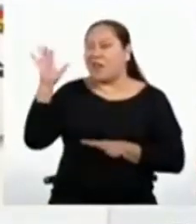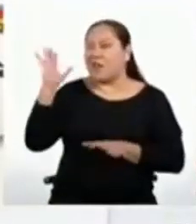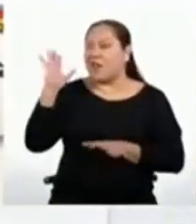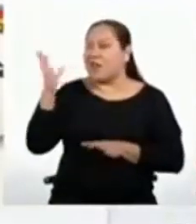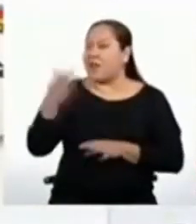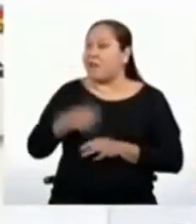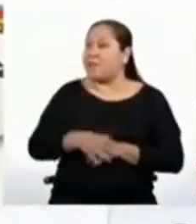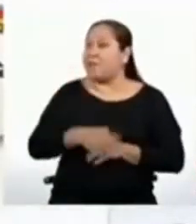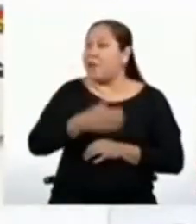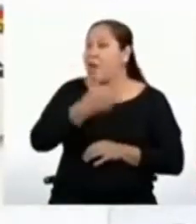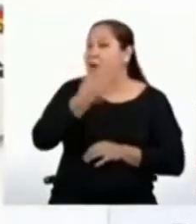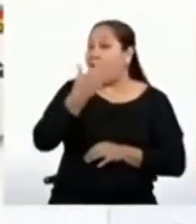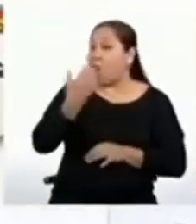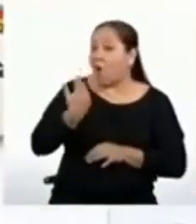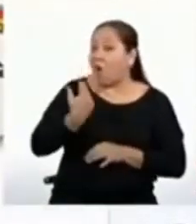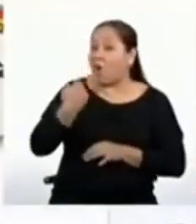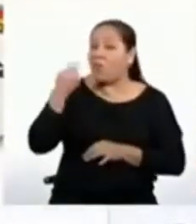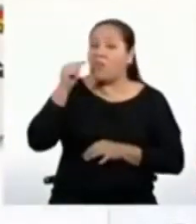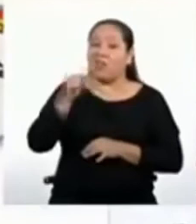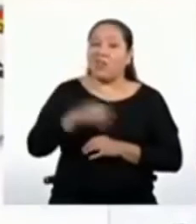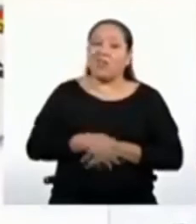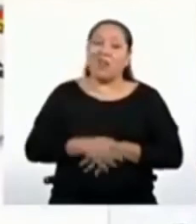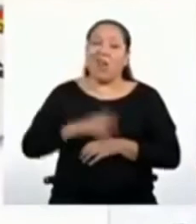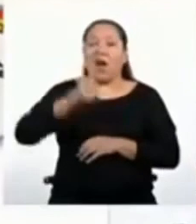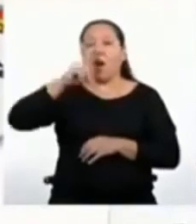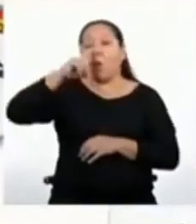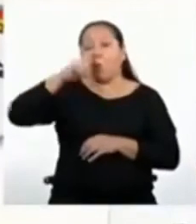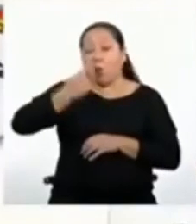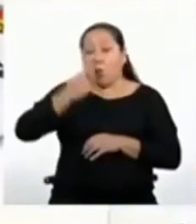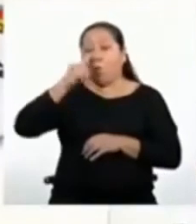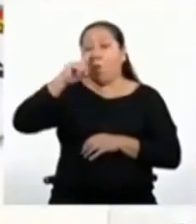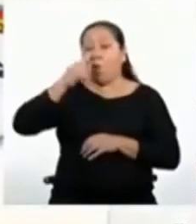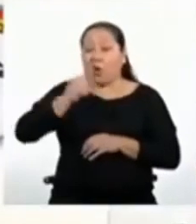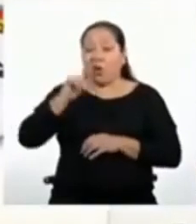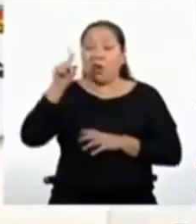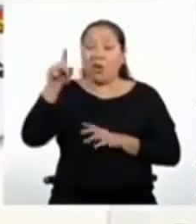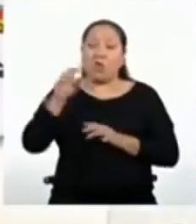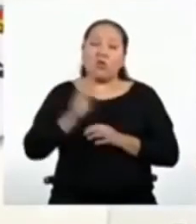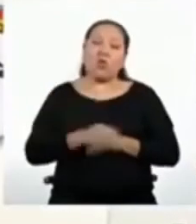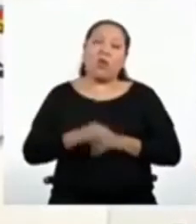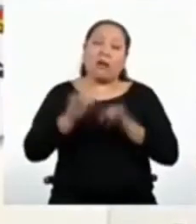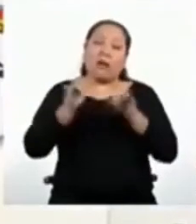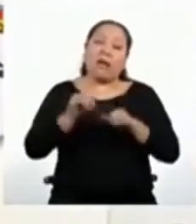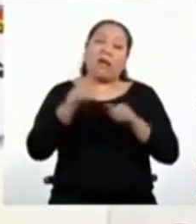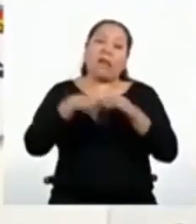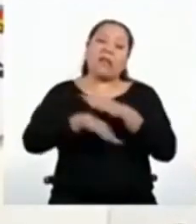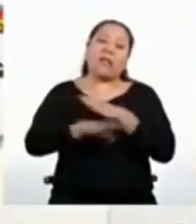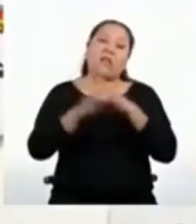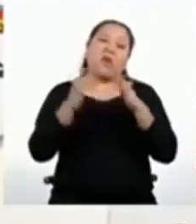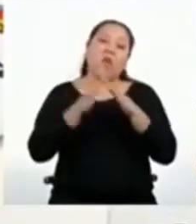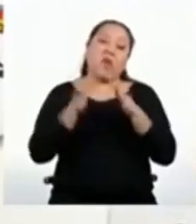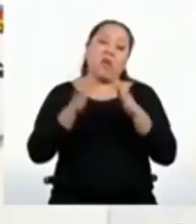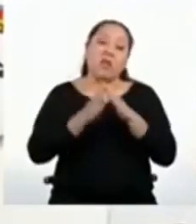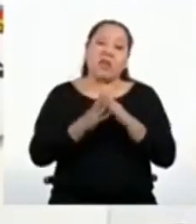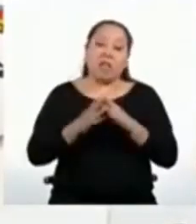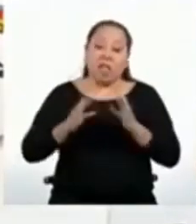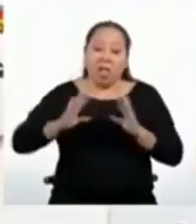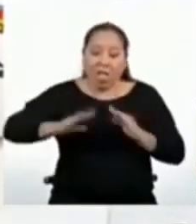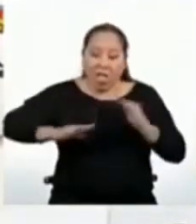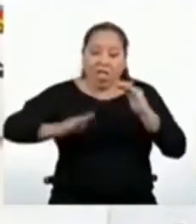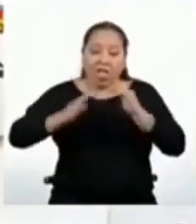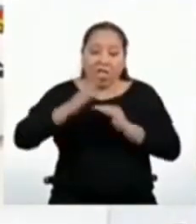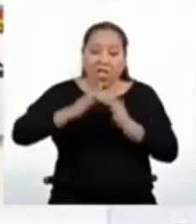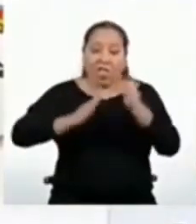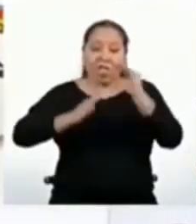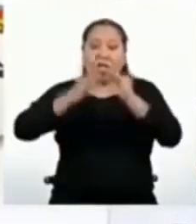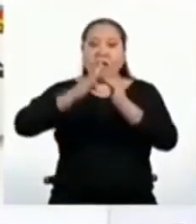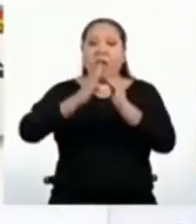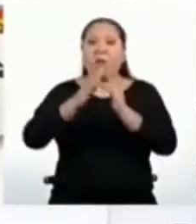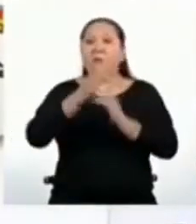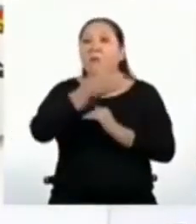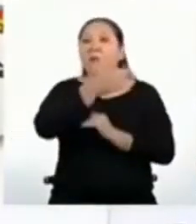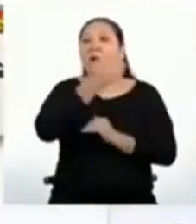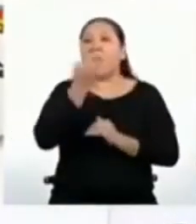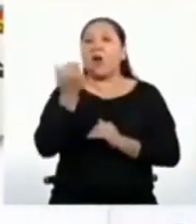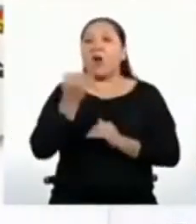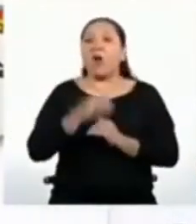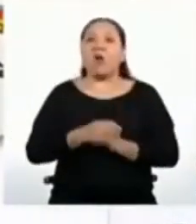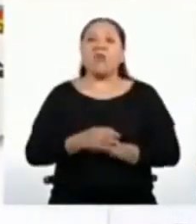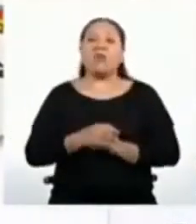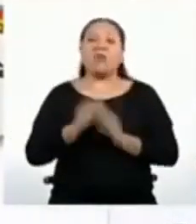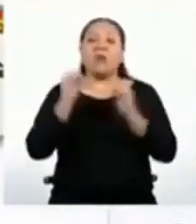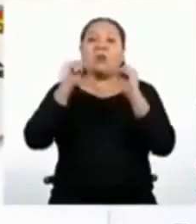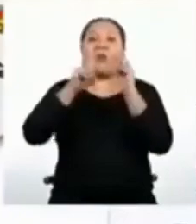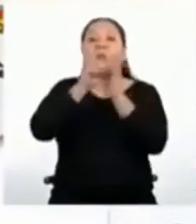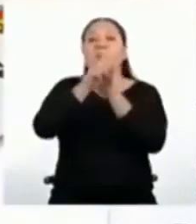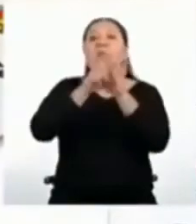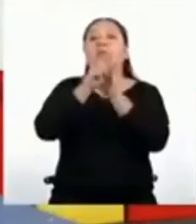en vez de estar matando el aburrimiento de tu cuarentena, armando castillos de naipes, no te pones a hacer TikToks y